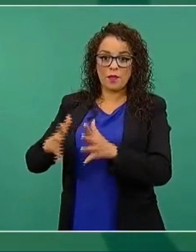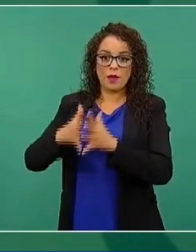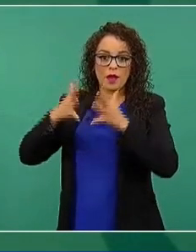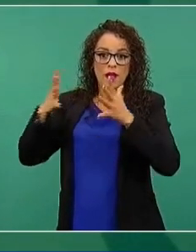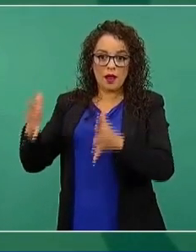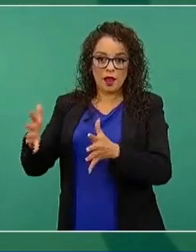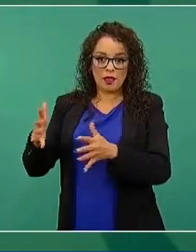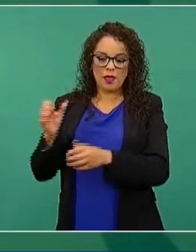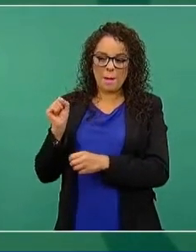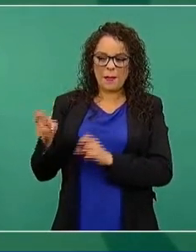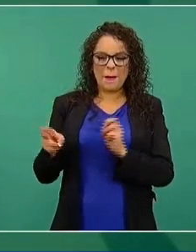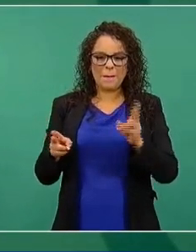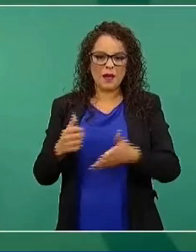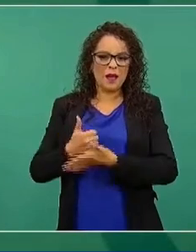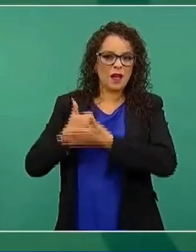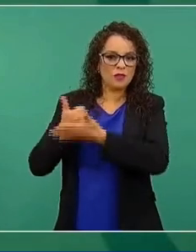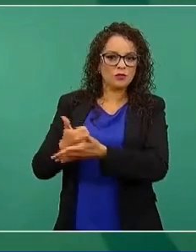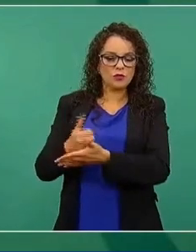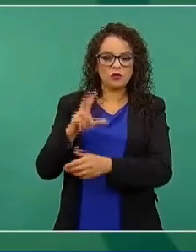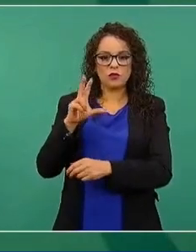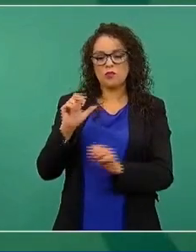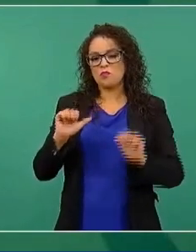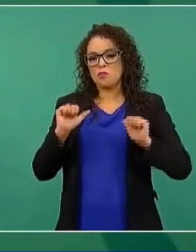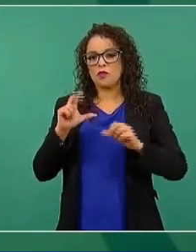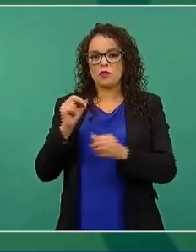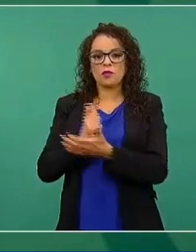pagaban impuestos.